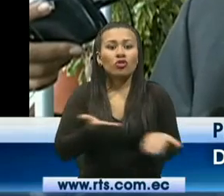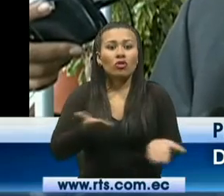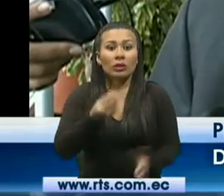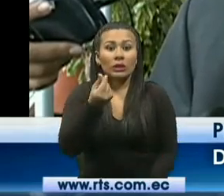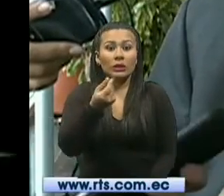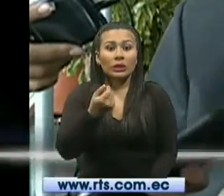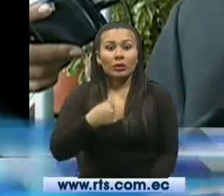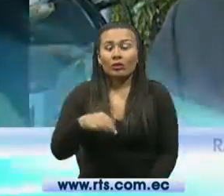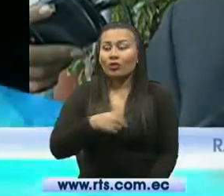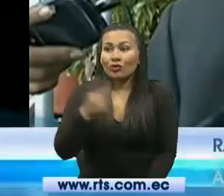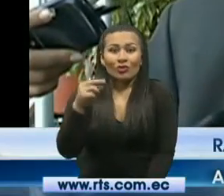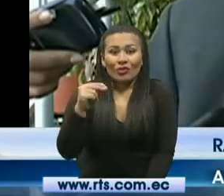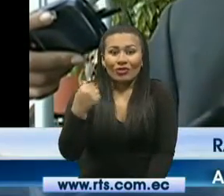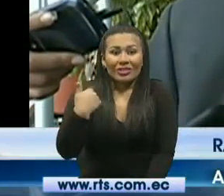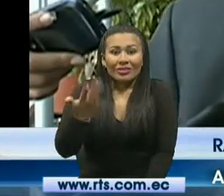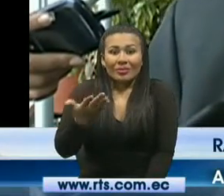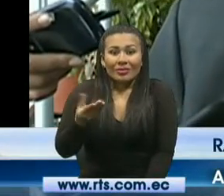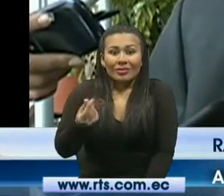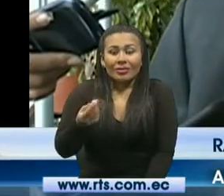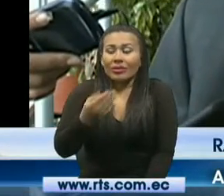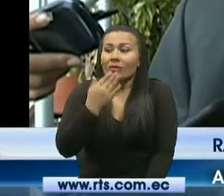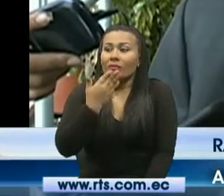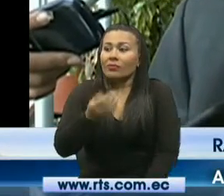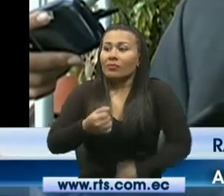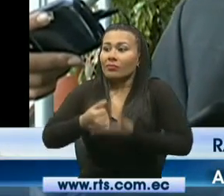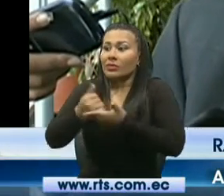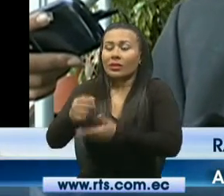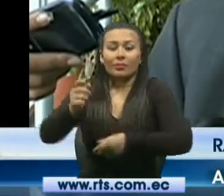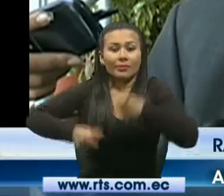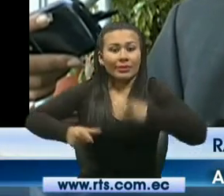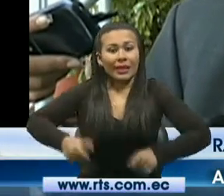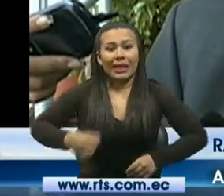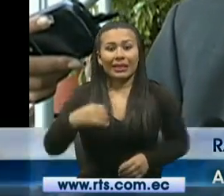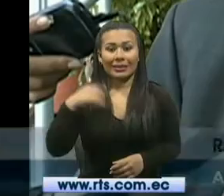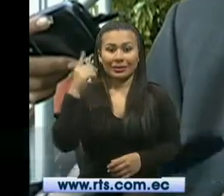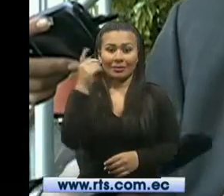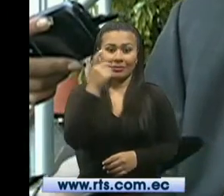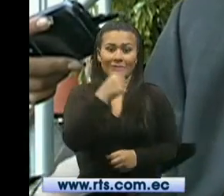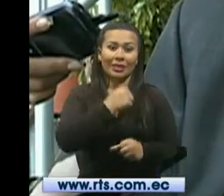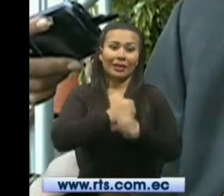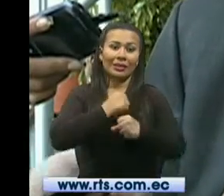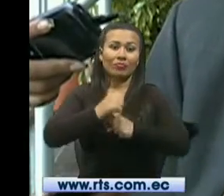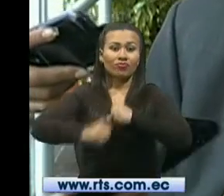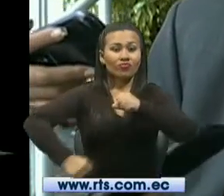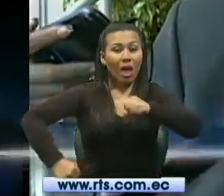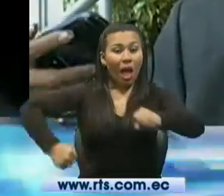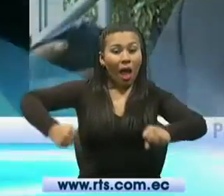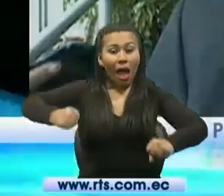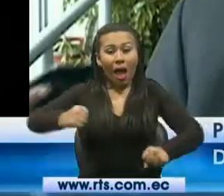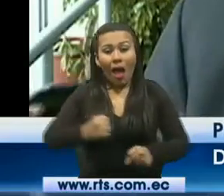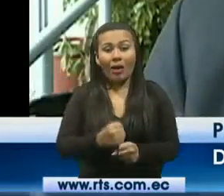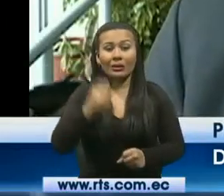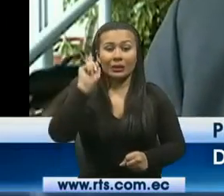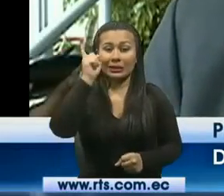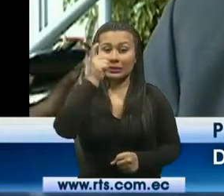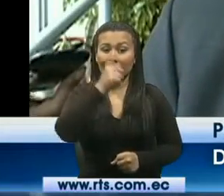y de Esmeraldas. Les digo con absoluta honestidad, le veo muy complicada. Va a ser una tarea de años y va a ser una tarea